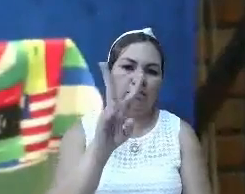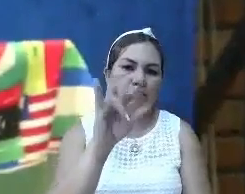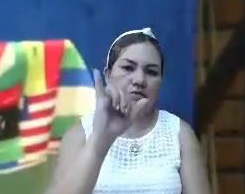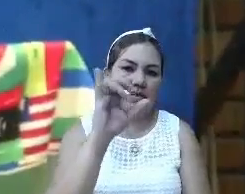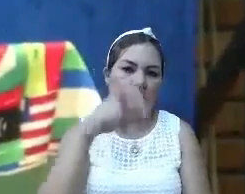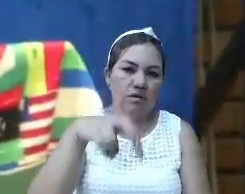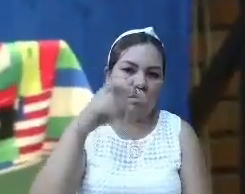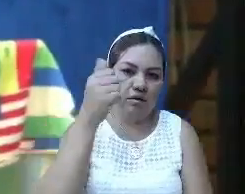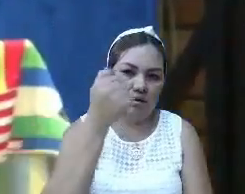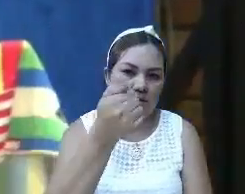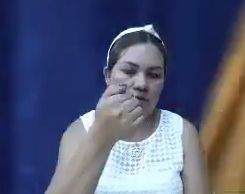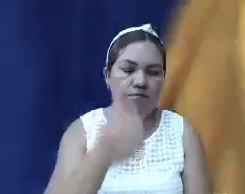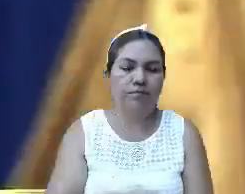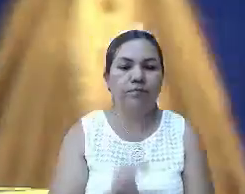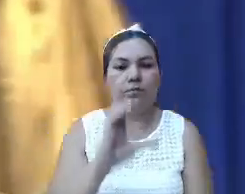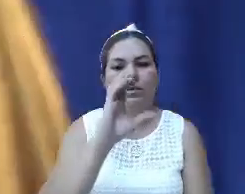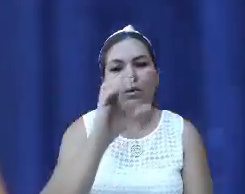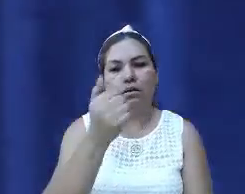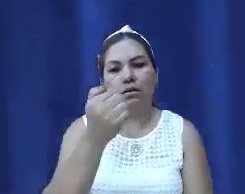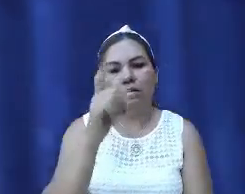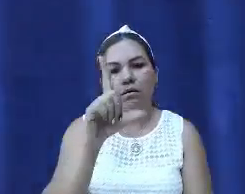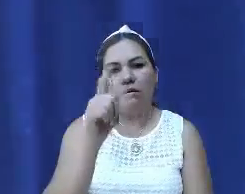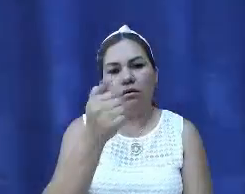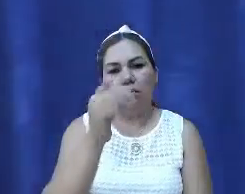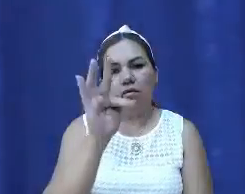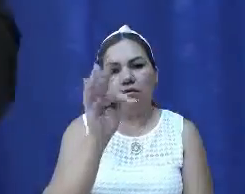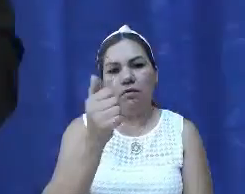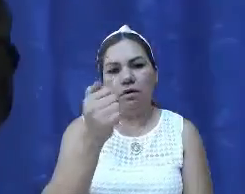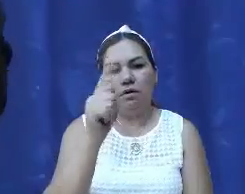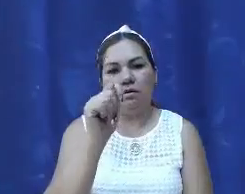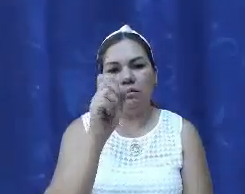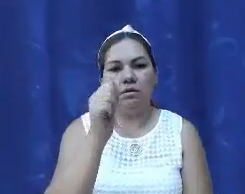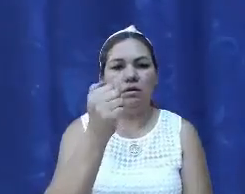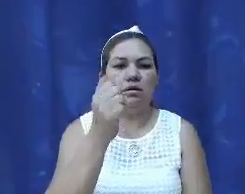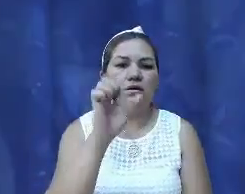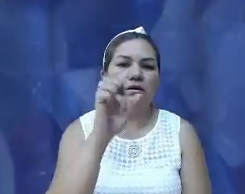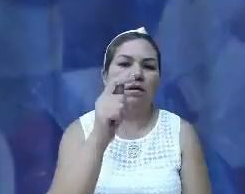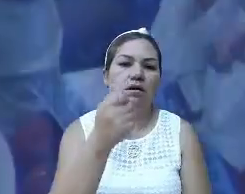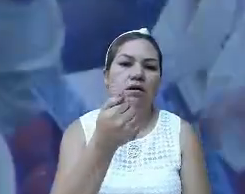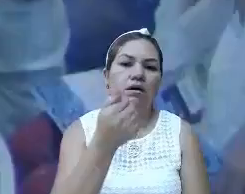arca, porque Cristo viene pronto. Aplaudile fuerte.